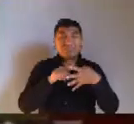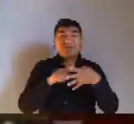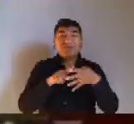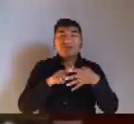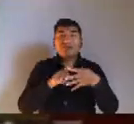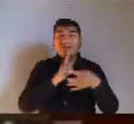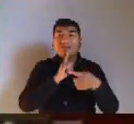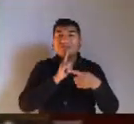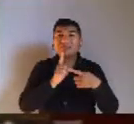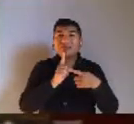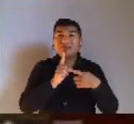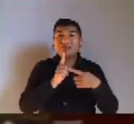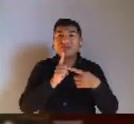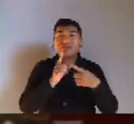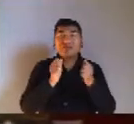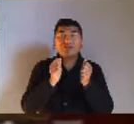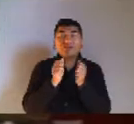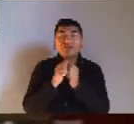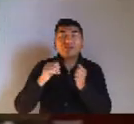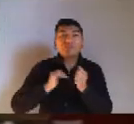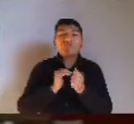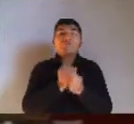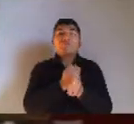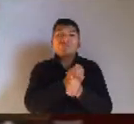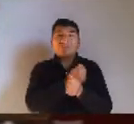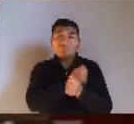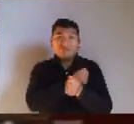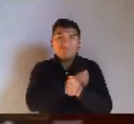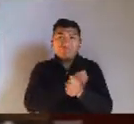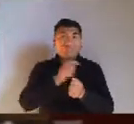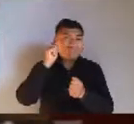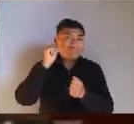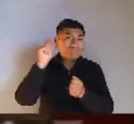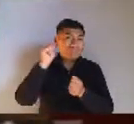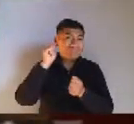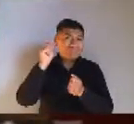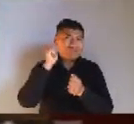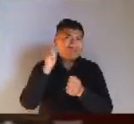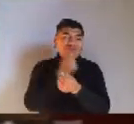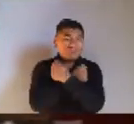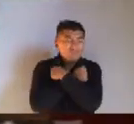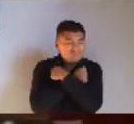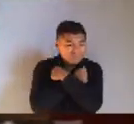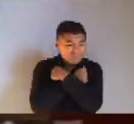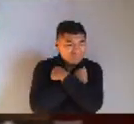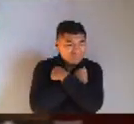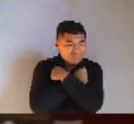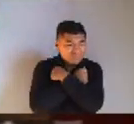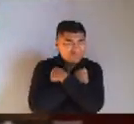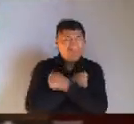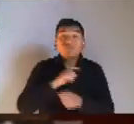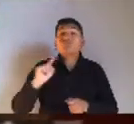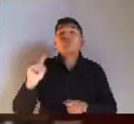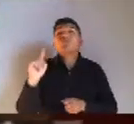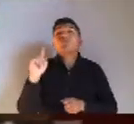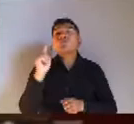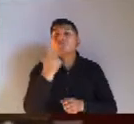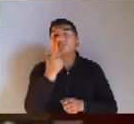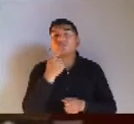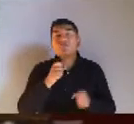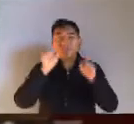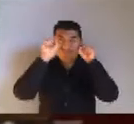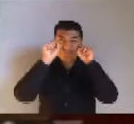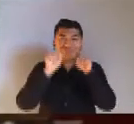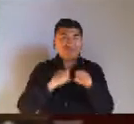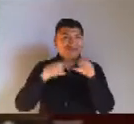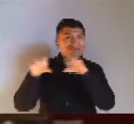es a través de nuestro testimonio de amor. Solo vamos a hacer posible